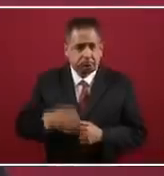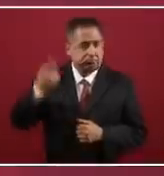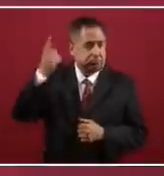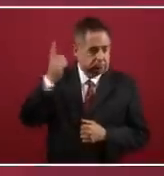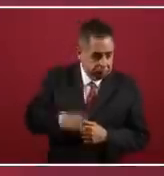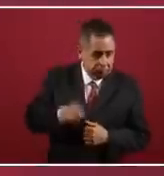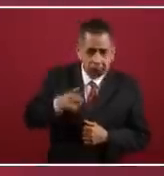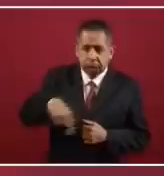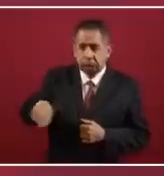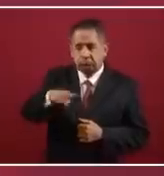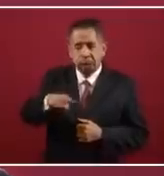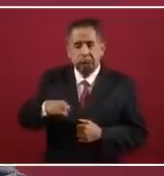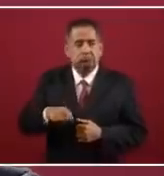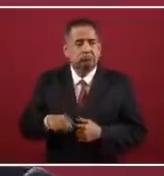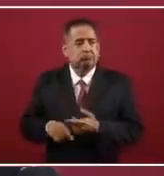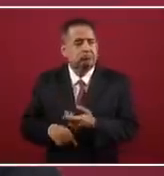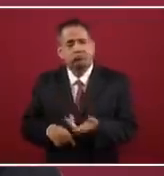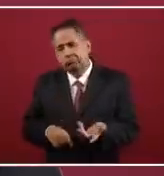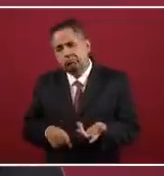instrucción y